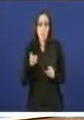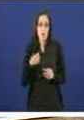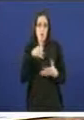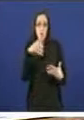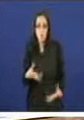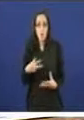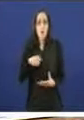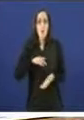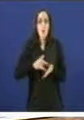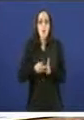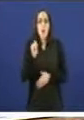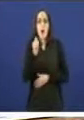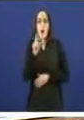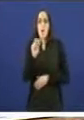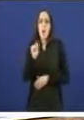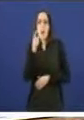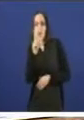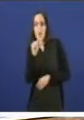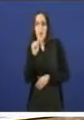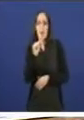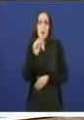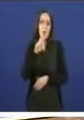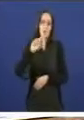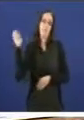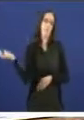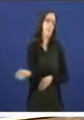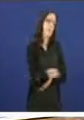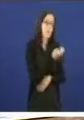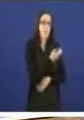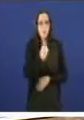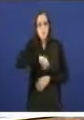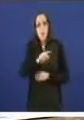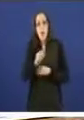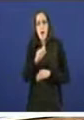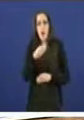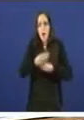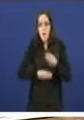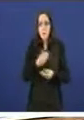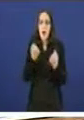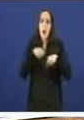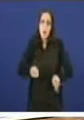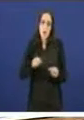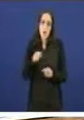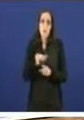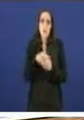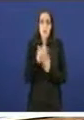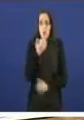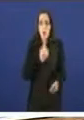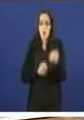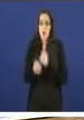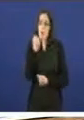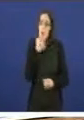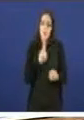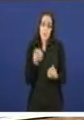Linguas Estranxeiras, Contratos Programa, etc. E o estamos a facer pese á actual situación económica que, como é coñecido, obriga a